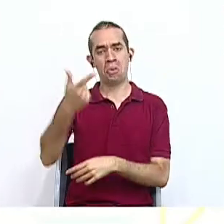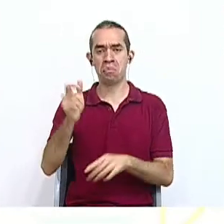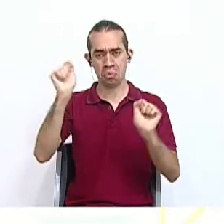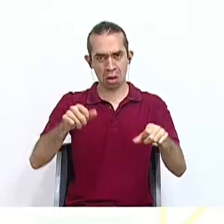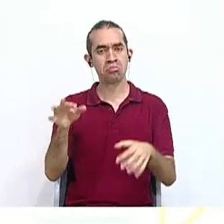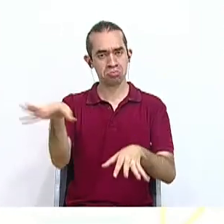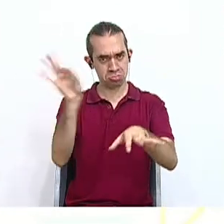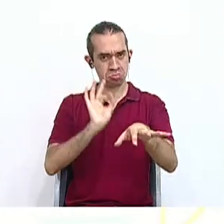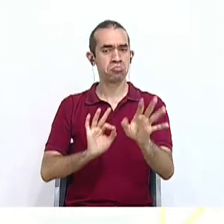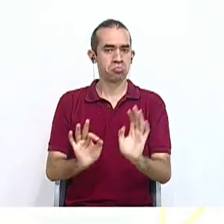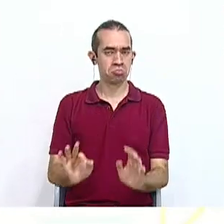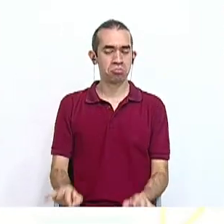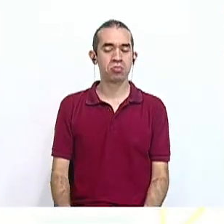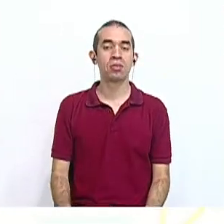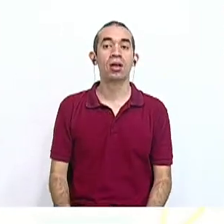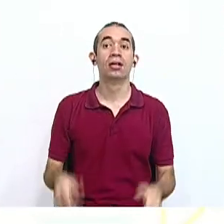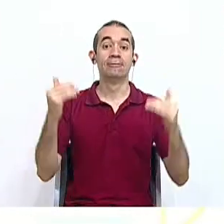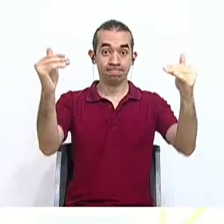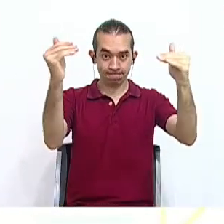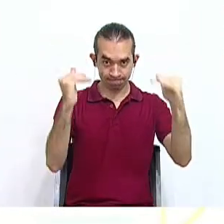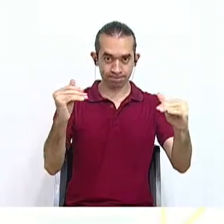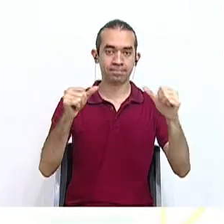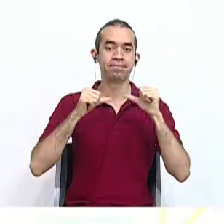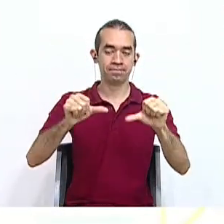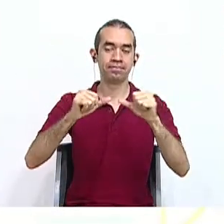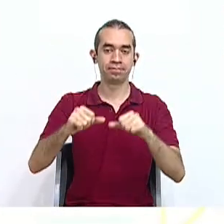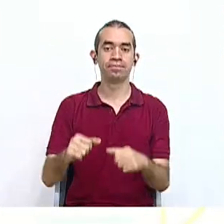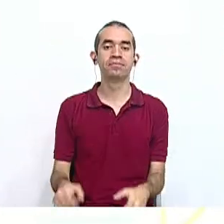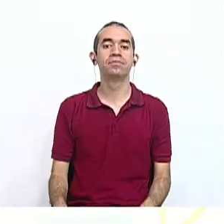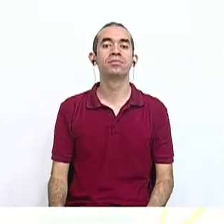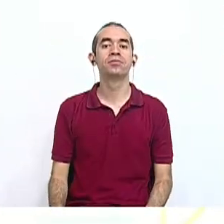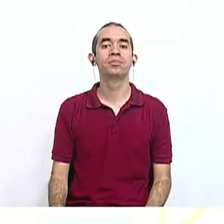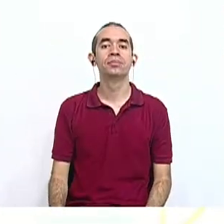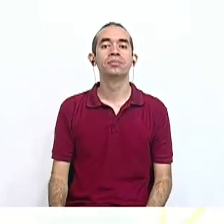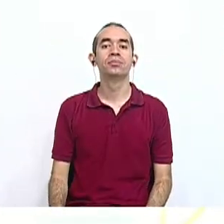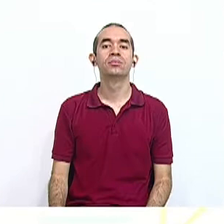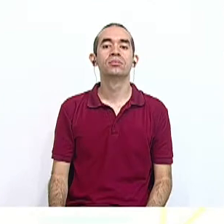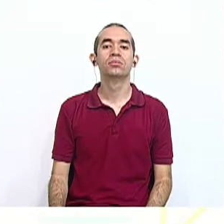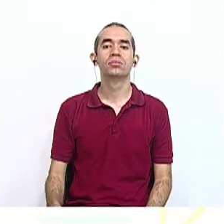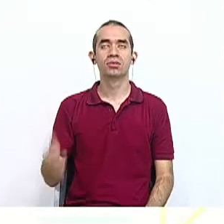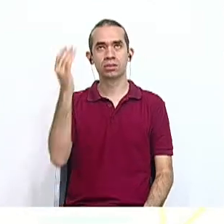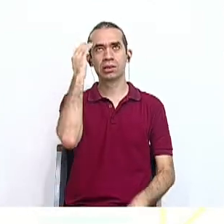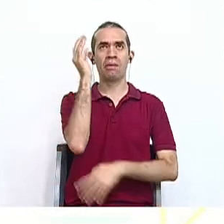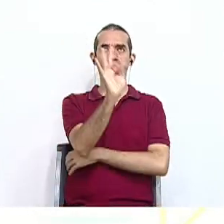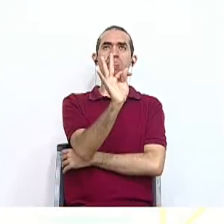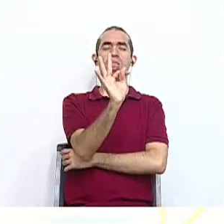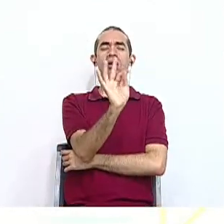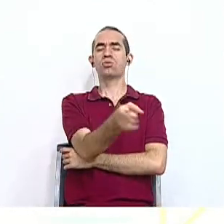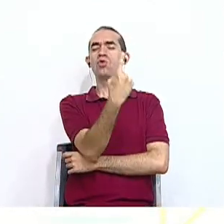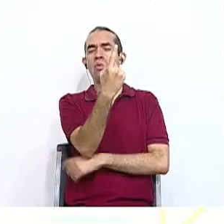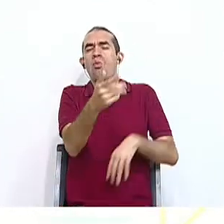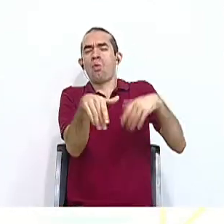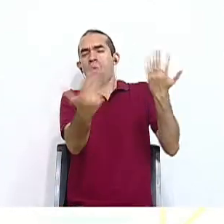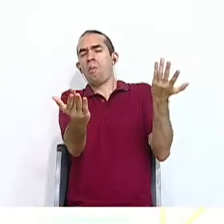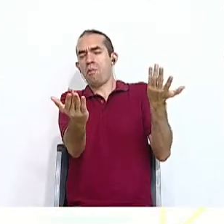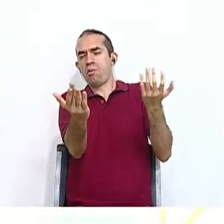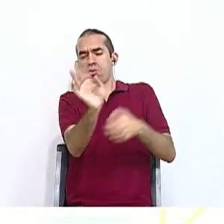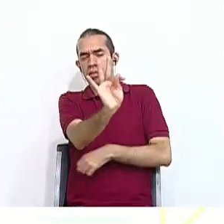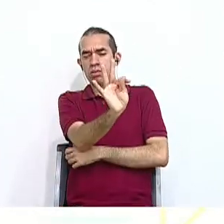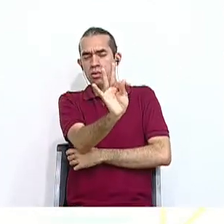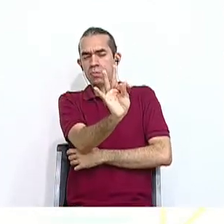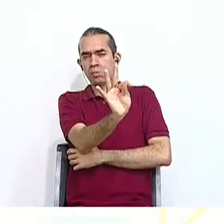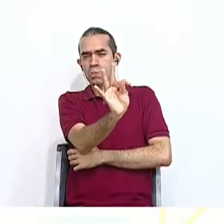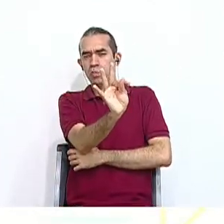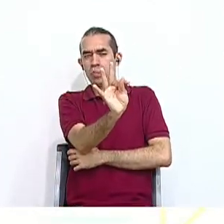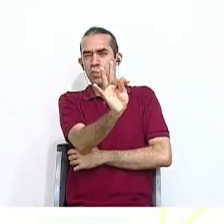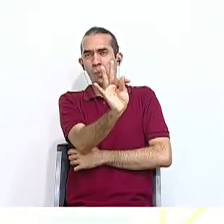Continuemos resolviendo nuestra ecuación logarítmica. Ahora bien, queremos despejar t. Entonces, dividamos ambos lados de la